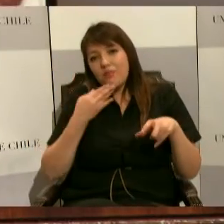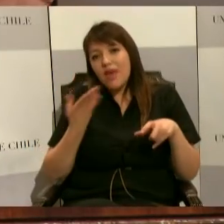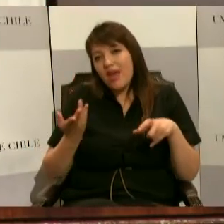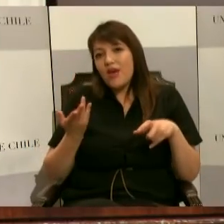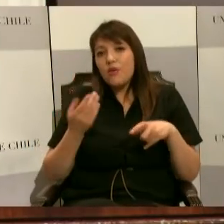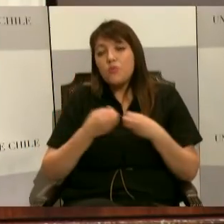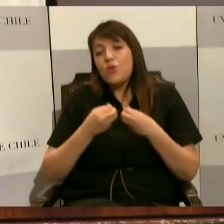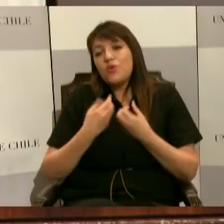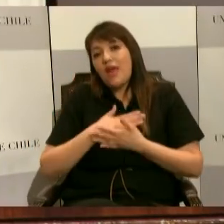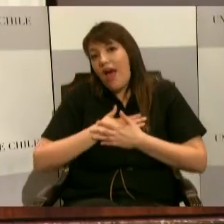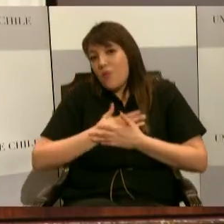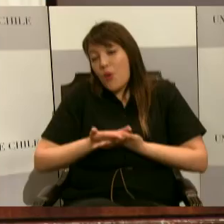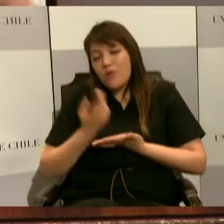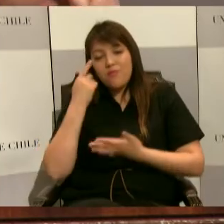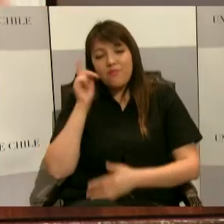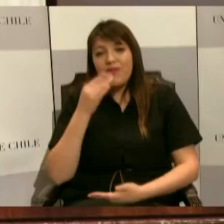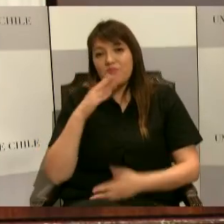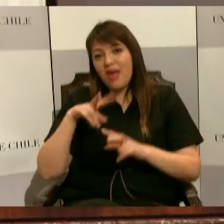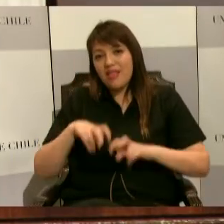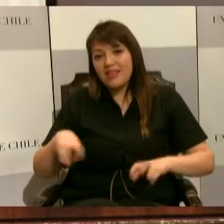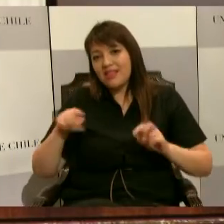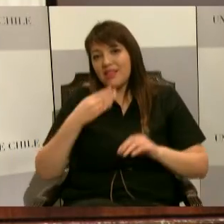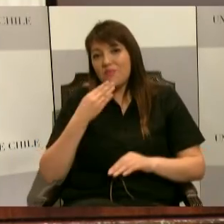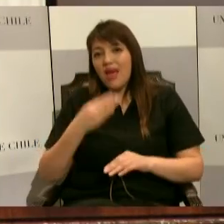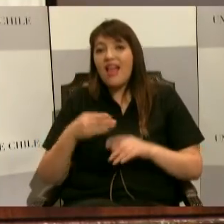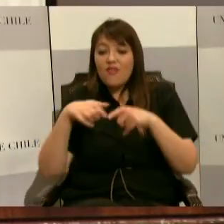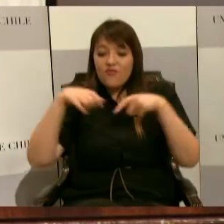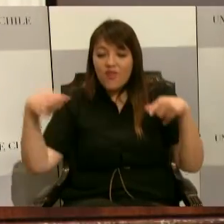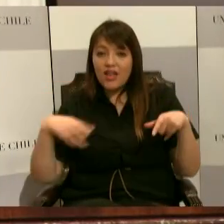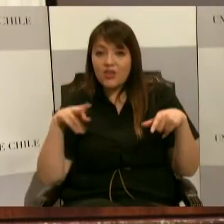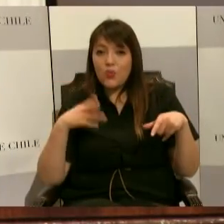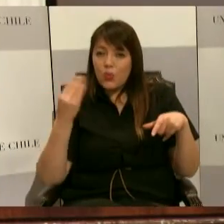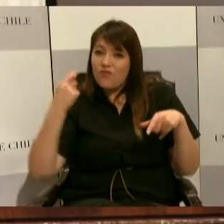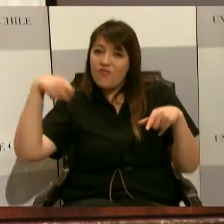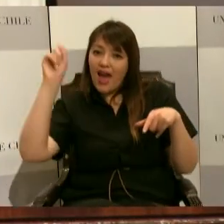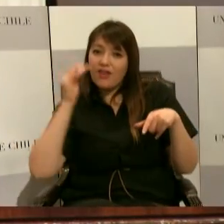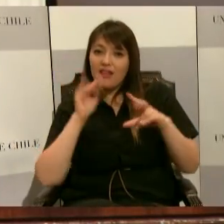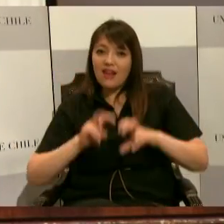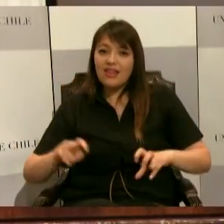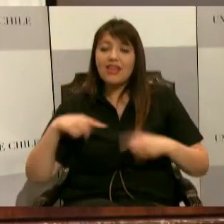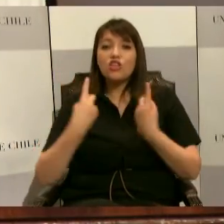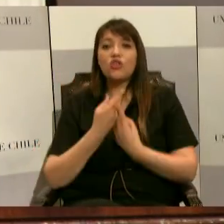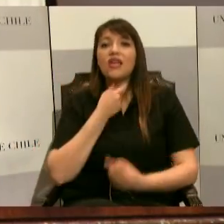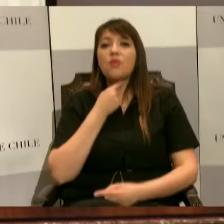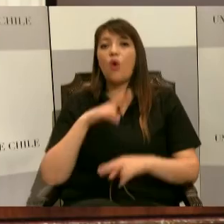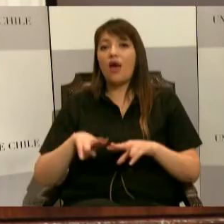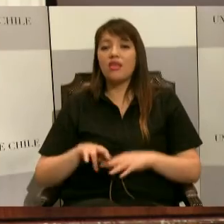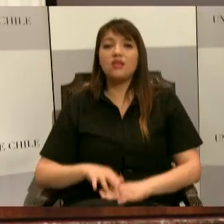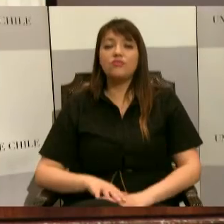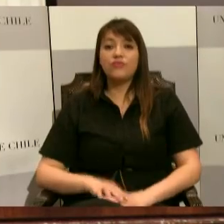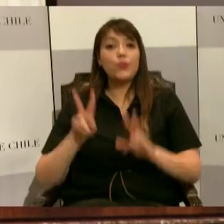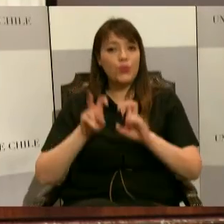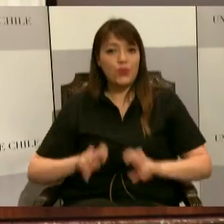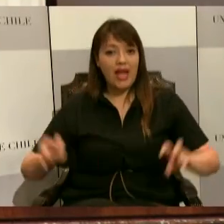viene una poesía de amor, viene del poema 15, pero en todo caso, el verso creo que es muy válido para el análisis que tenemos que intentar. Dice, un